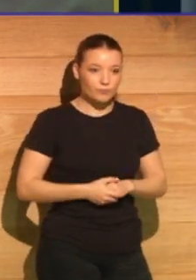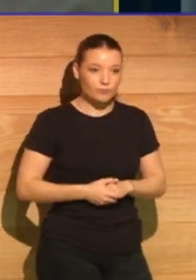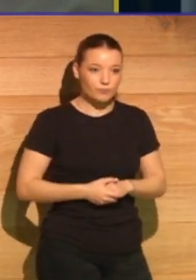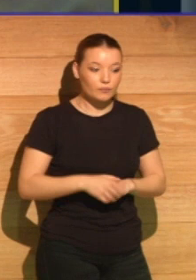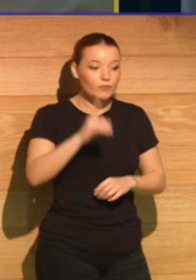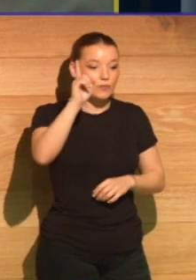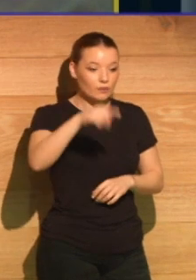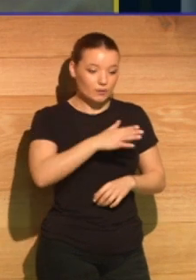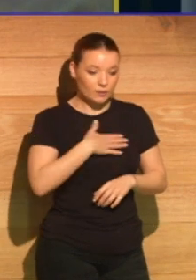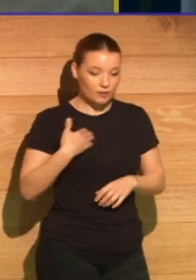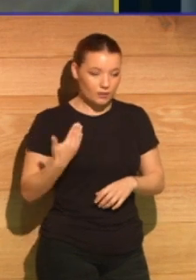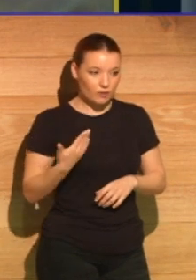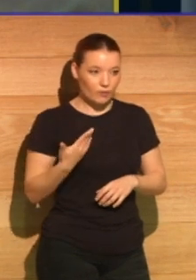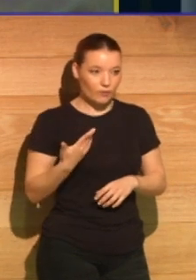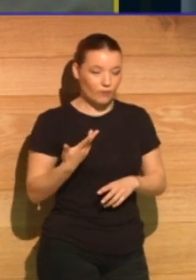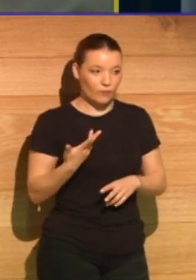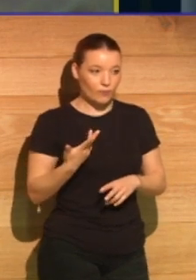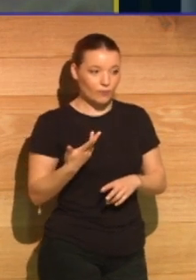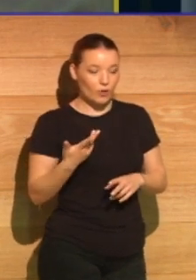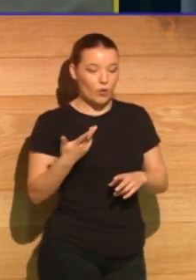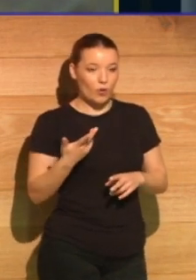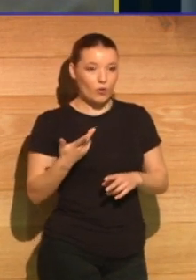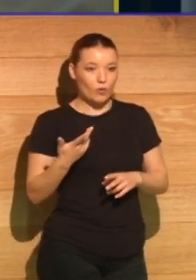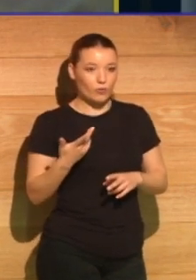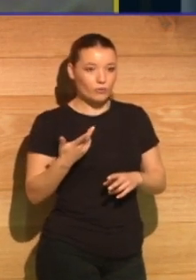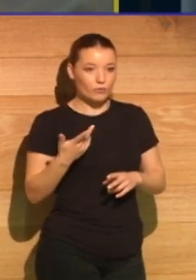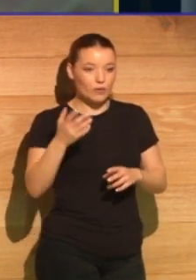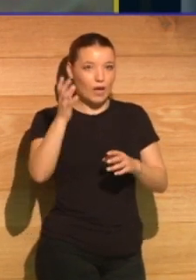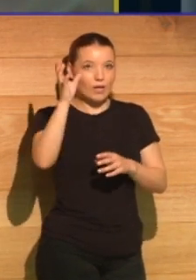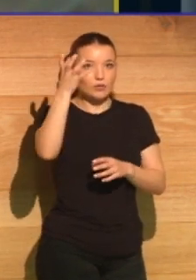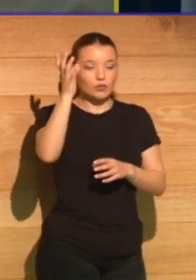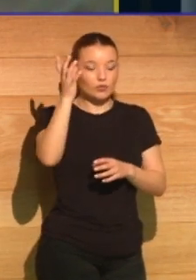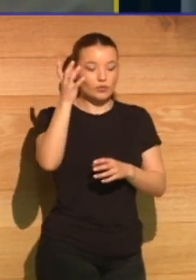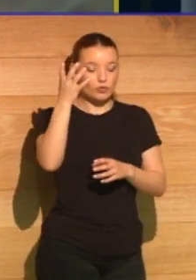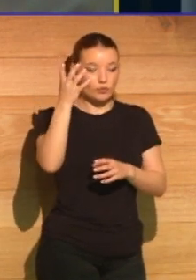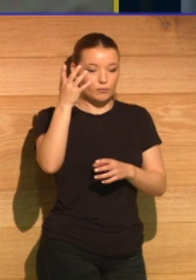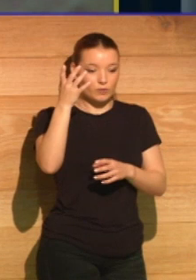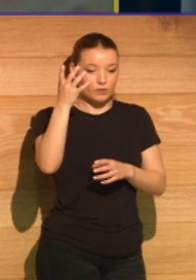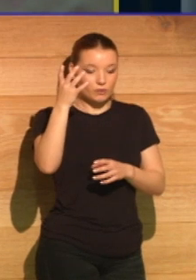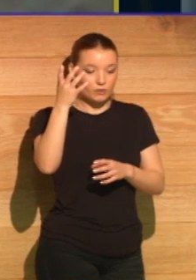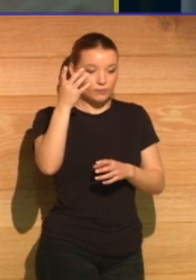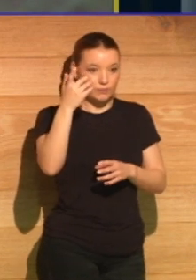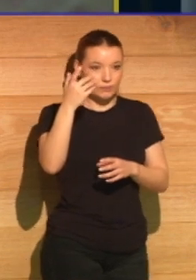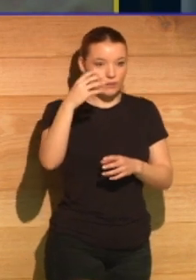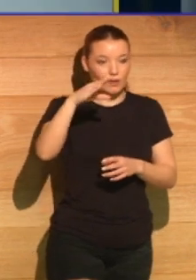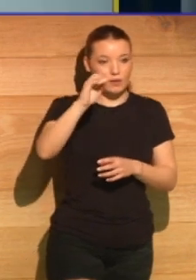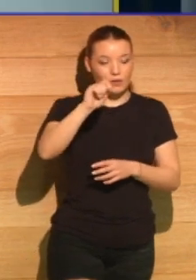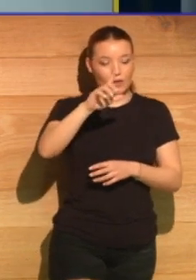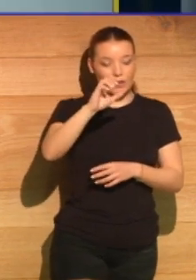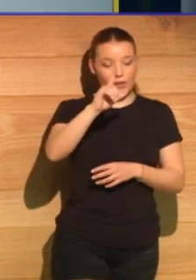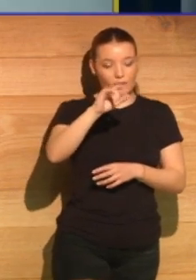Y también quería terminar con uno de una astrónoma que es Cecilia Elena Payne-Gaposchkin.